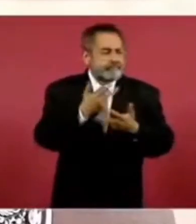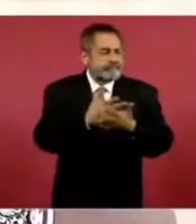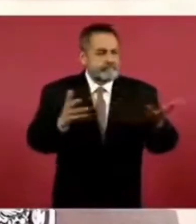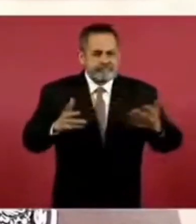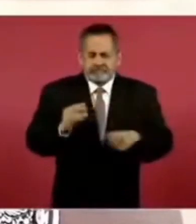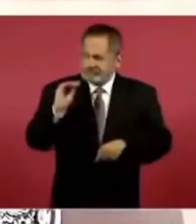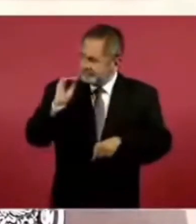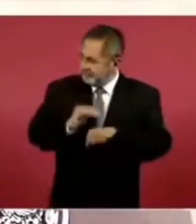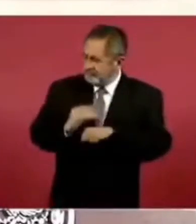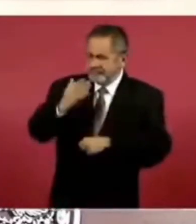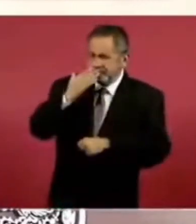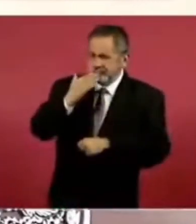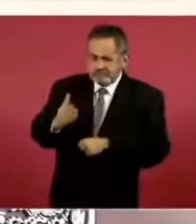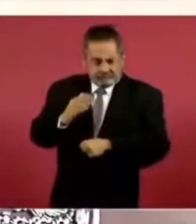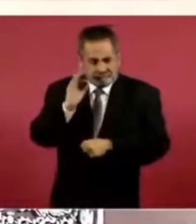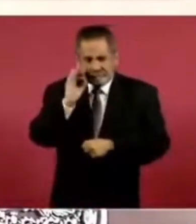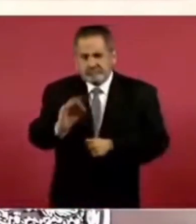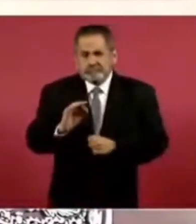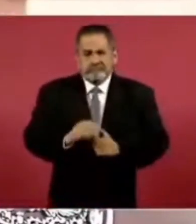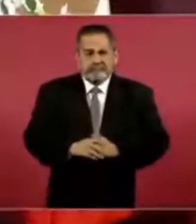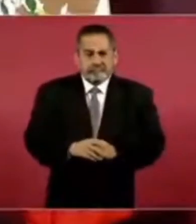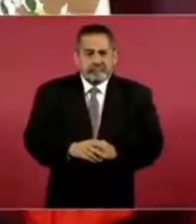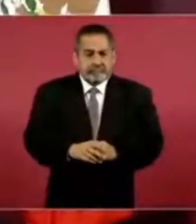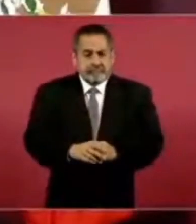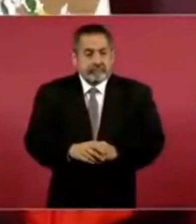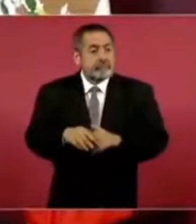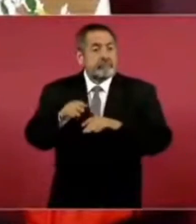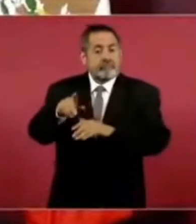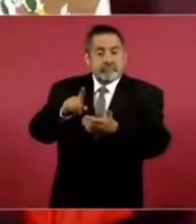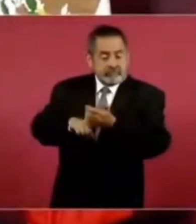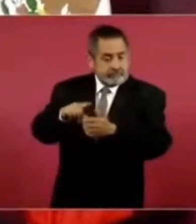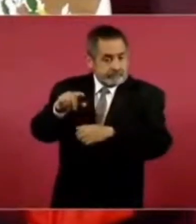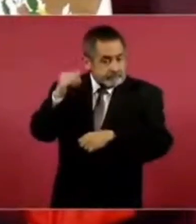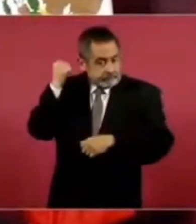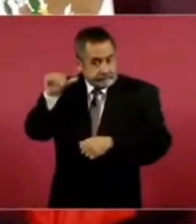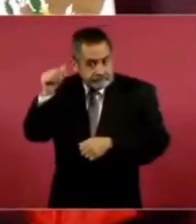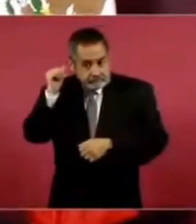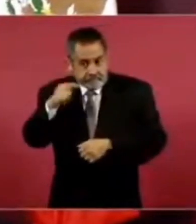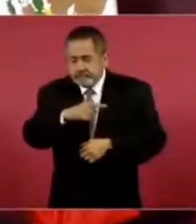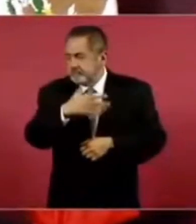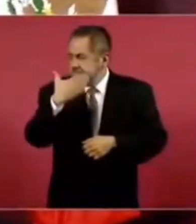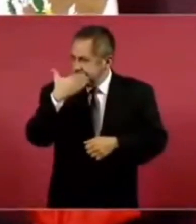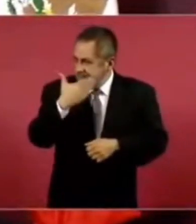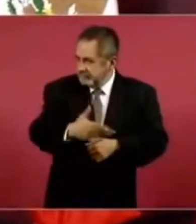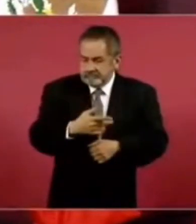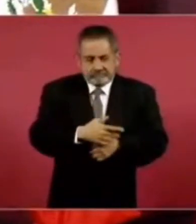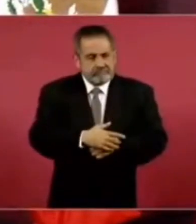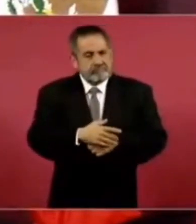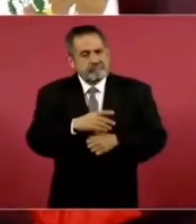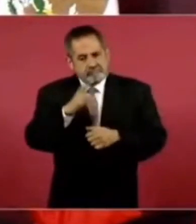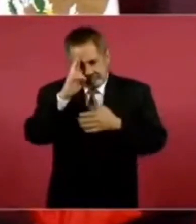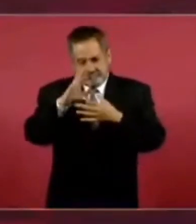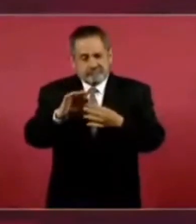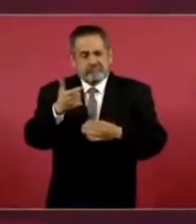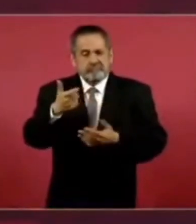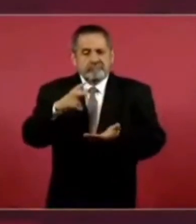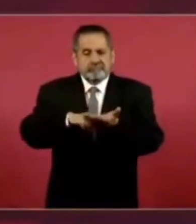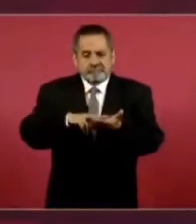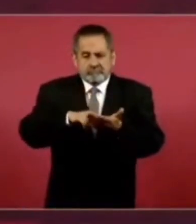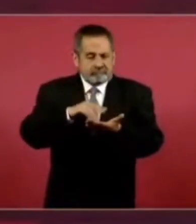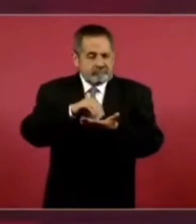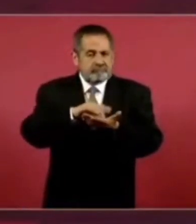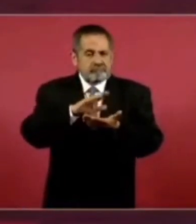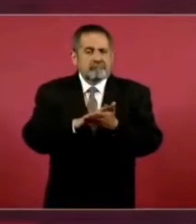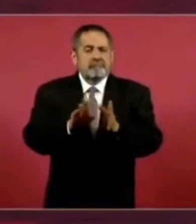portado muy bien. Ahora con lo de Acapulco, nos respetaron los precios de